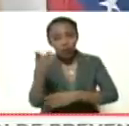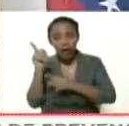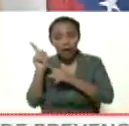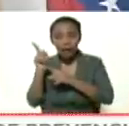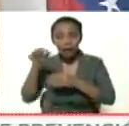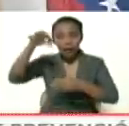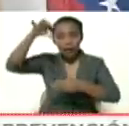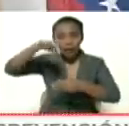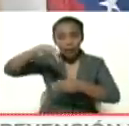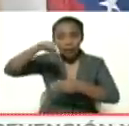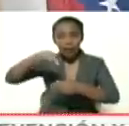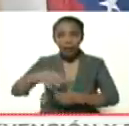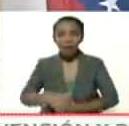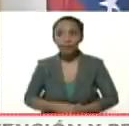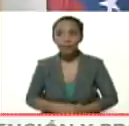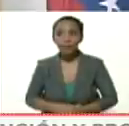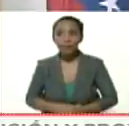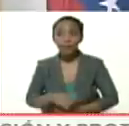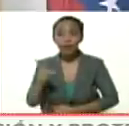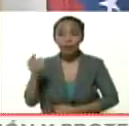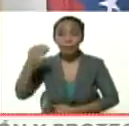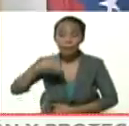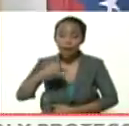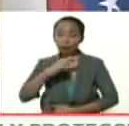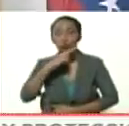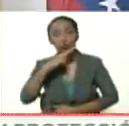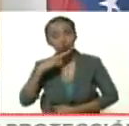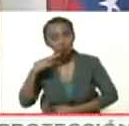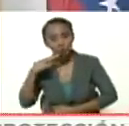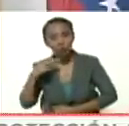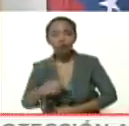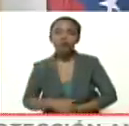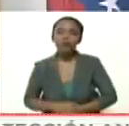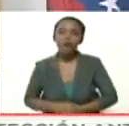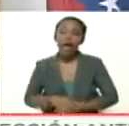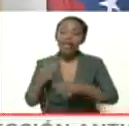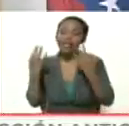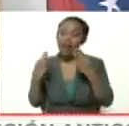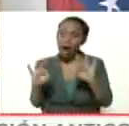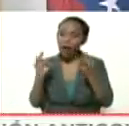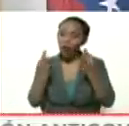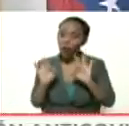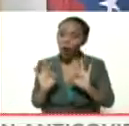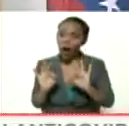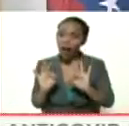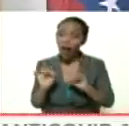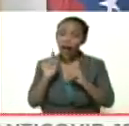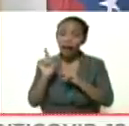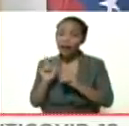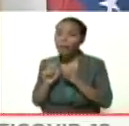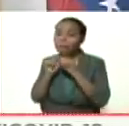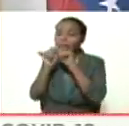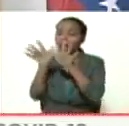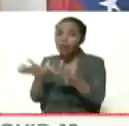infusión que, además de sabrosa, natural, está bendita